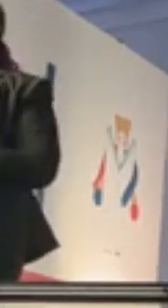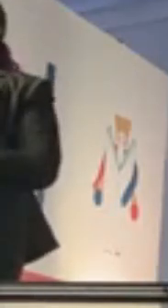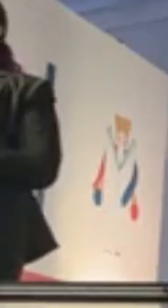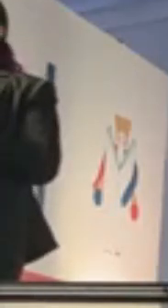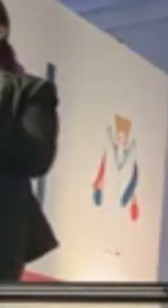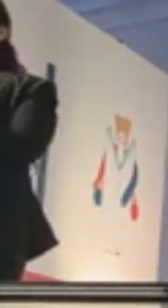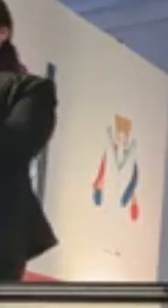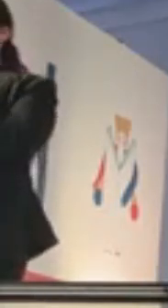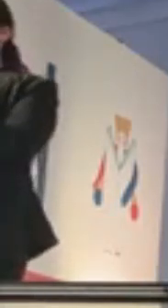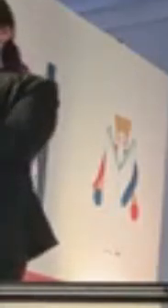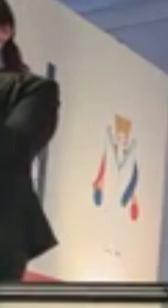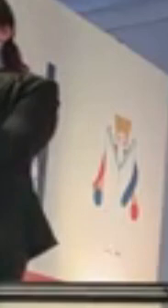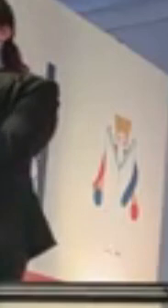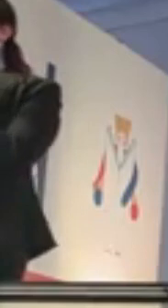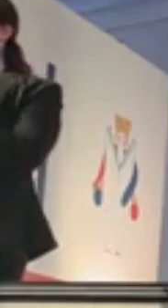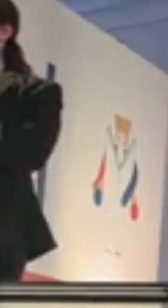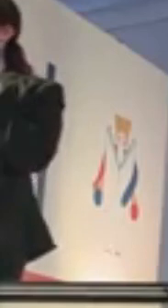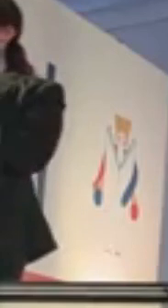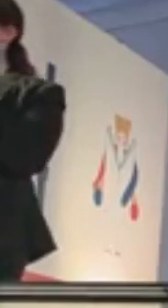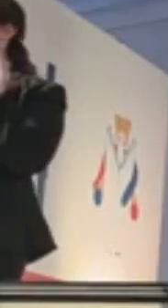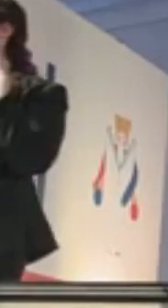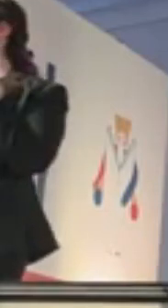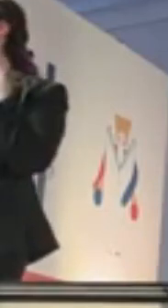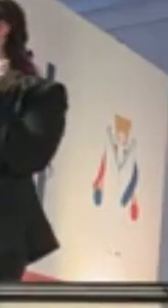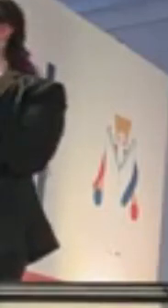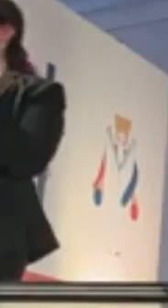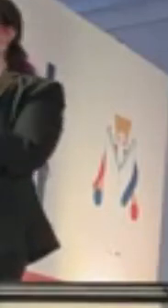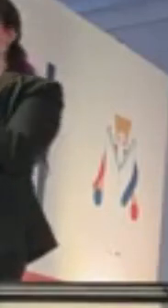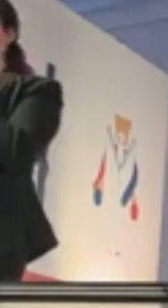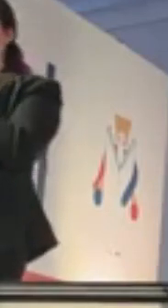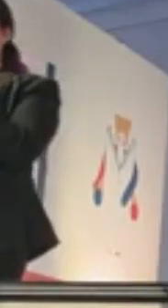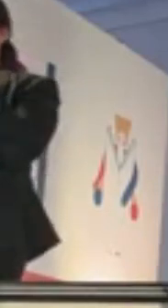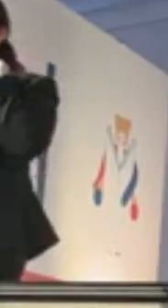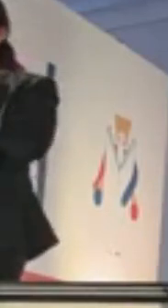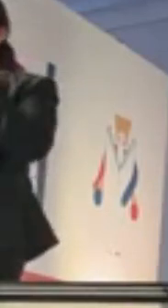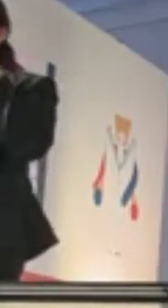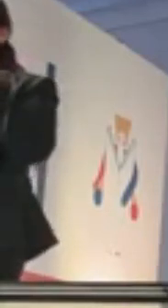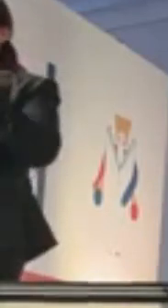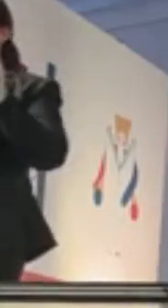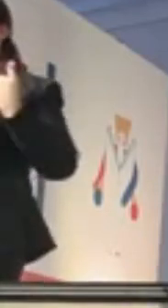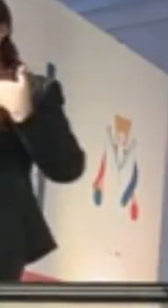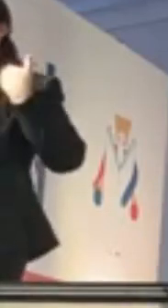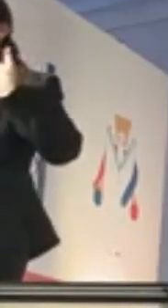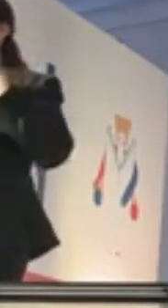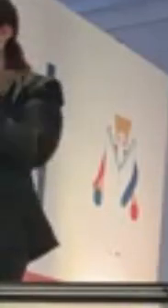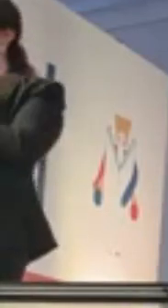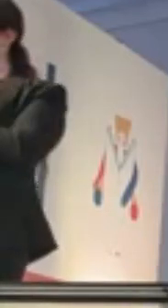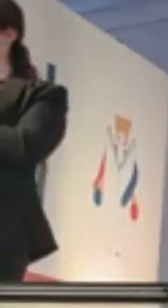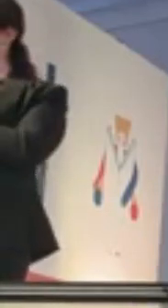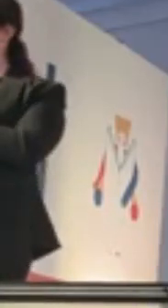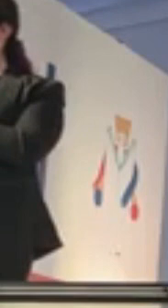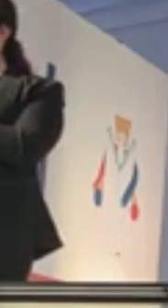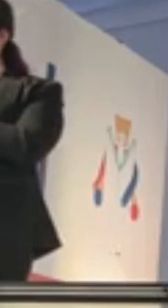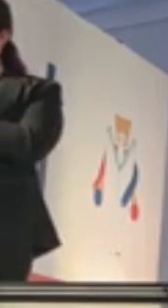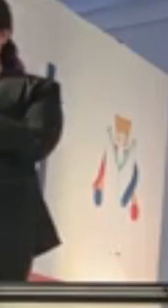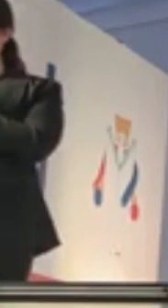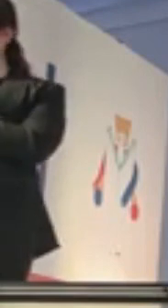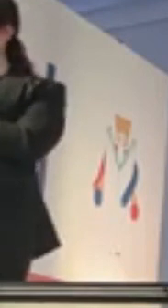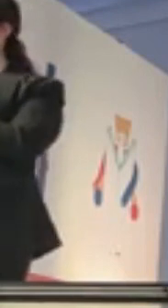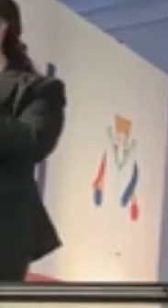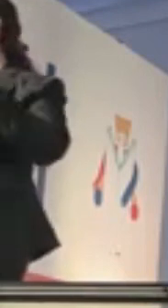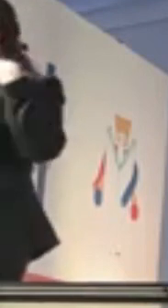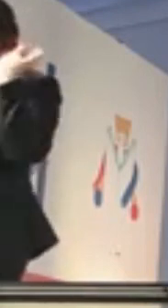ver tantos lectores y lectoras. Estos días se me han acercado personas muy jóvenes que me han dado